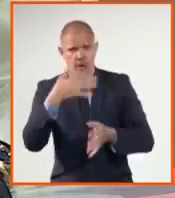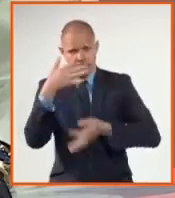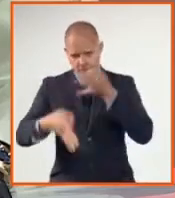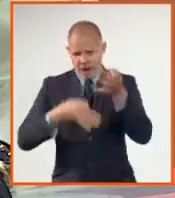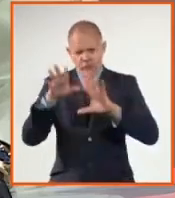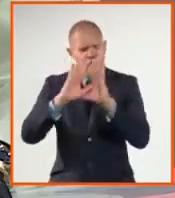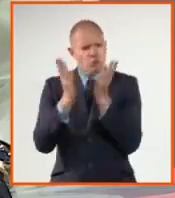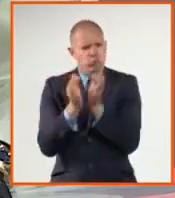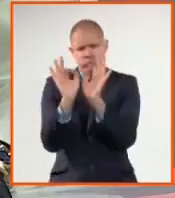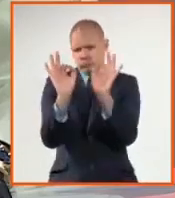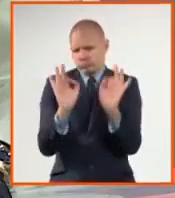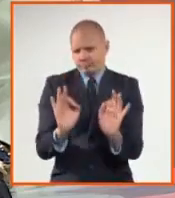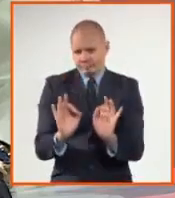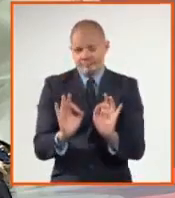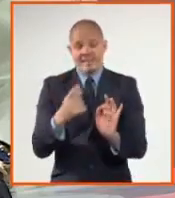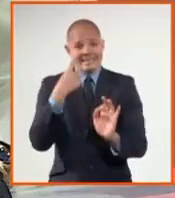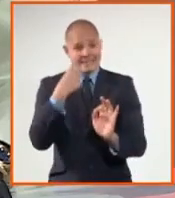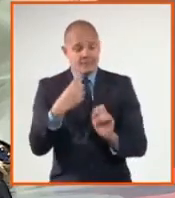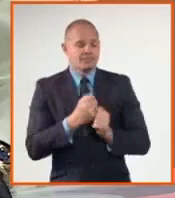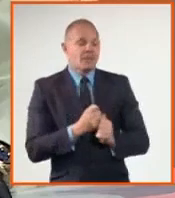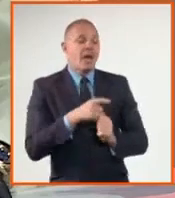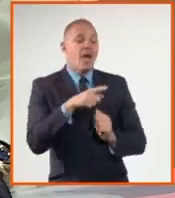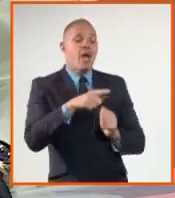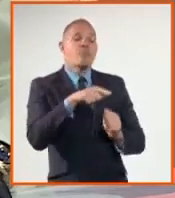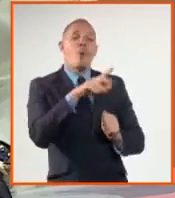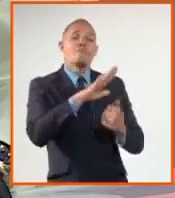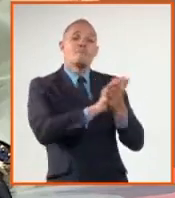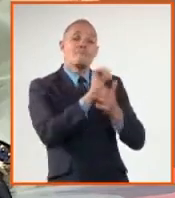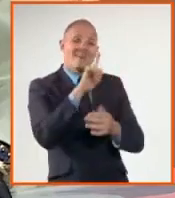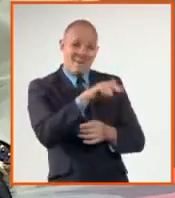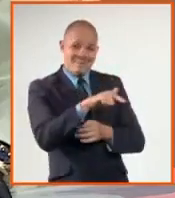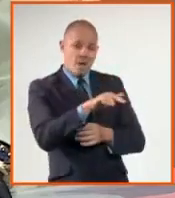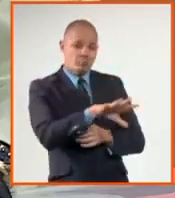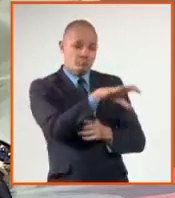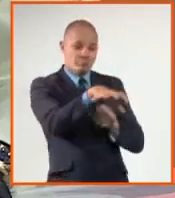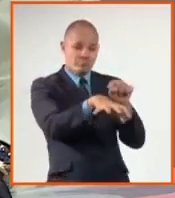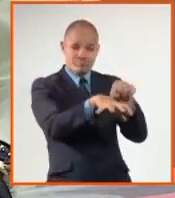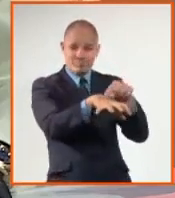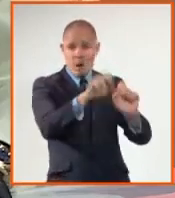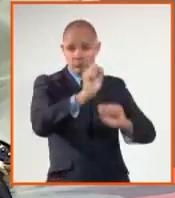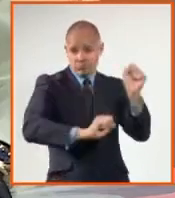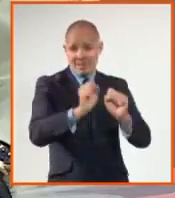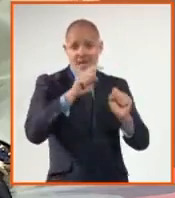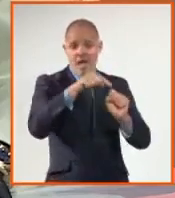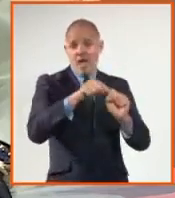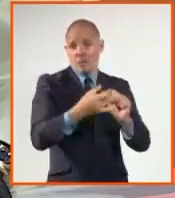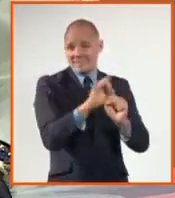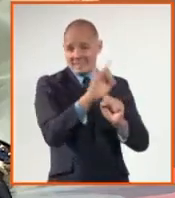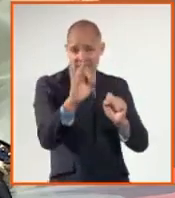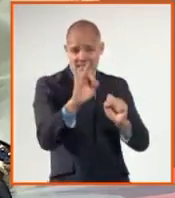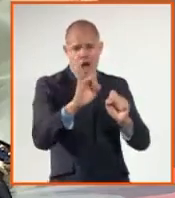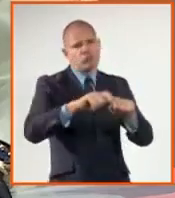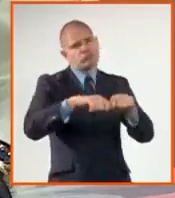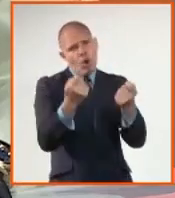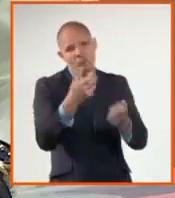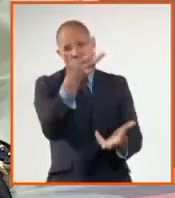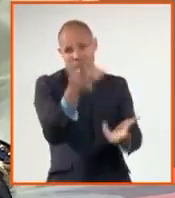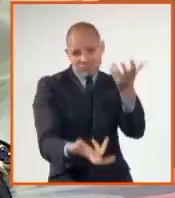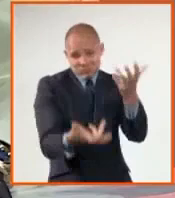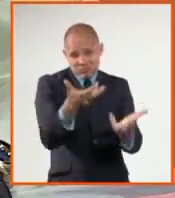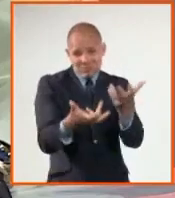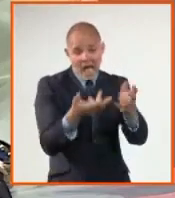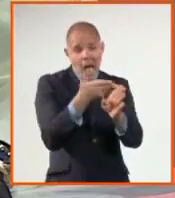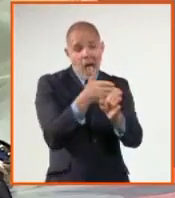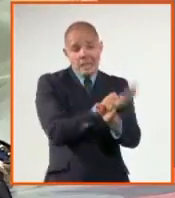afectó la unidad número 6 que prácticamente llevaba pocos meses en funcionamiento e inhabilitó algunos de sus